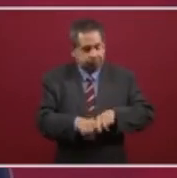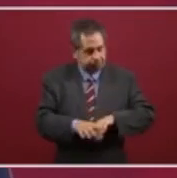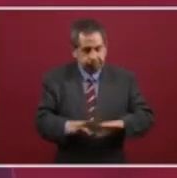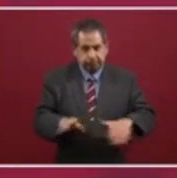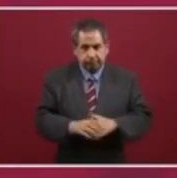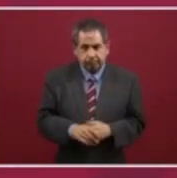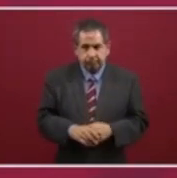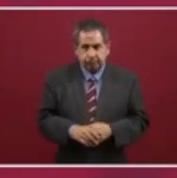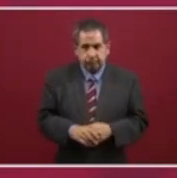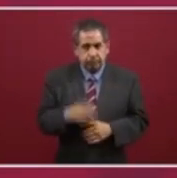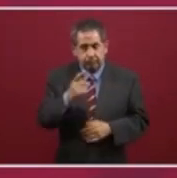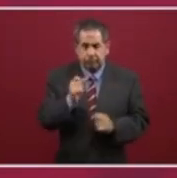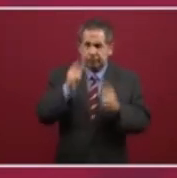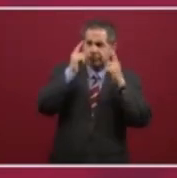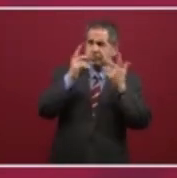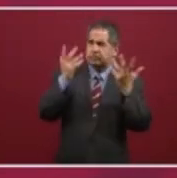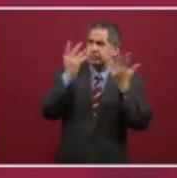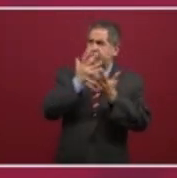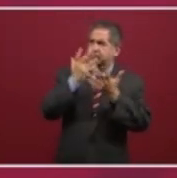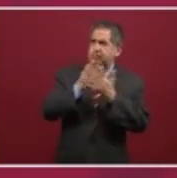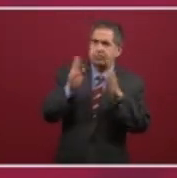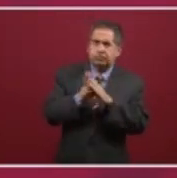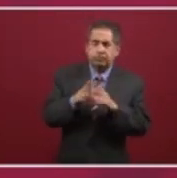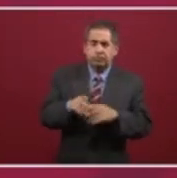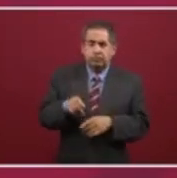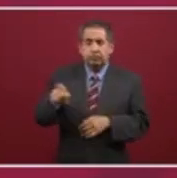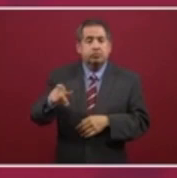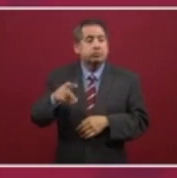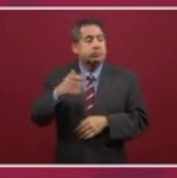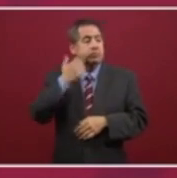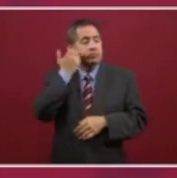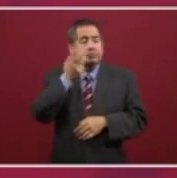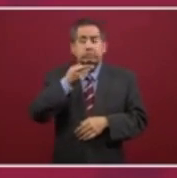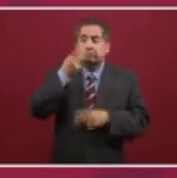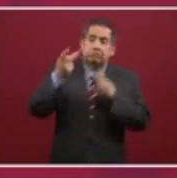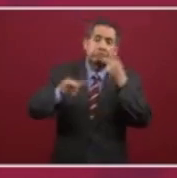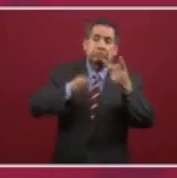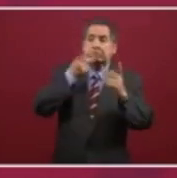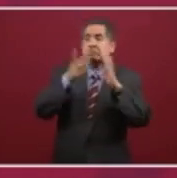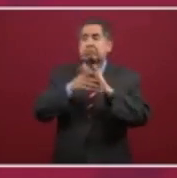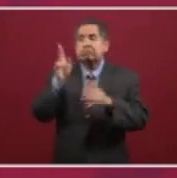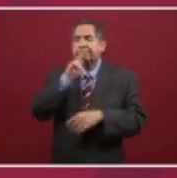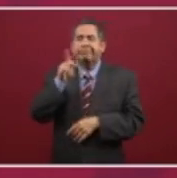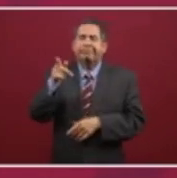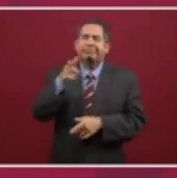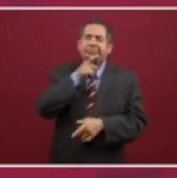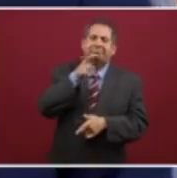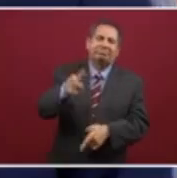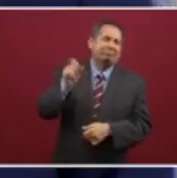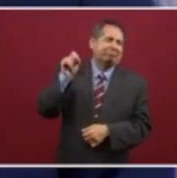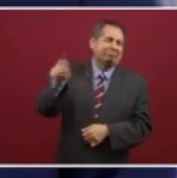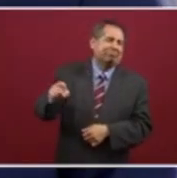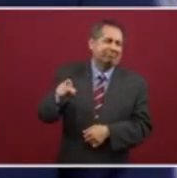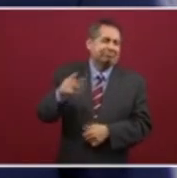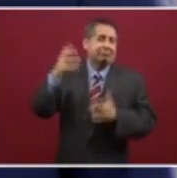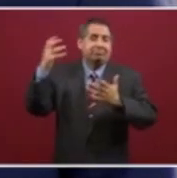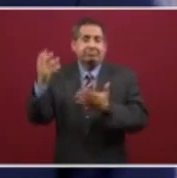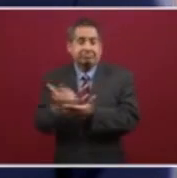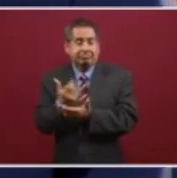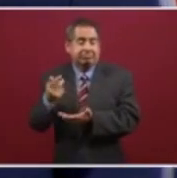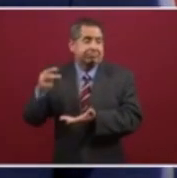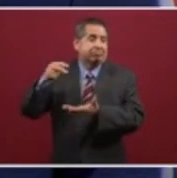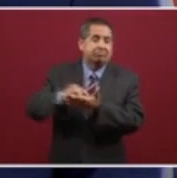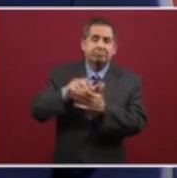Por eso se sorprenden, porque pensaron que era un discurso de campaña, que era para llegar